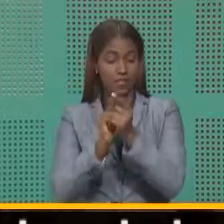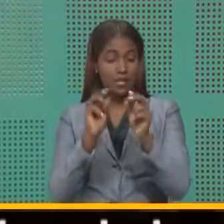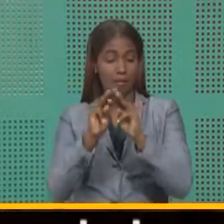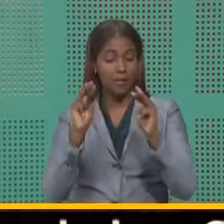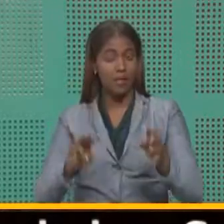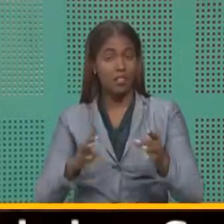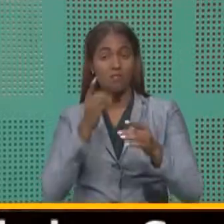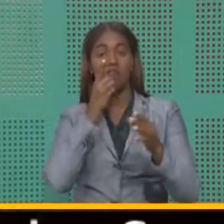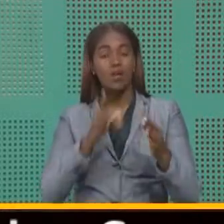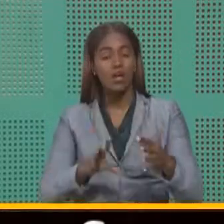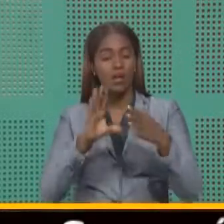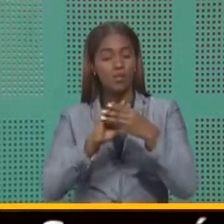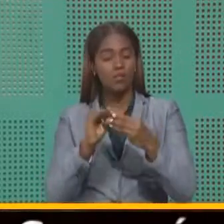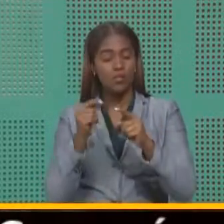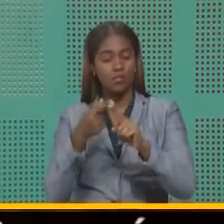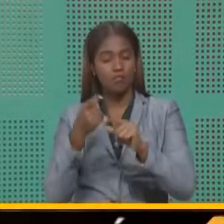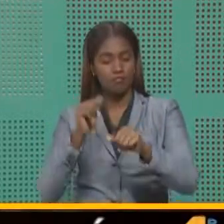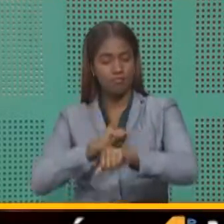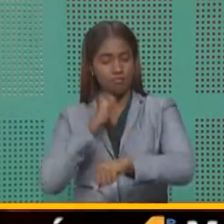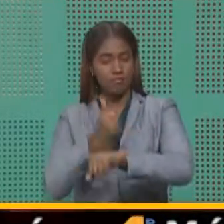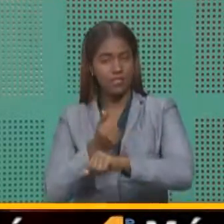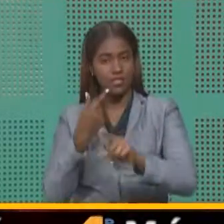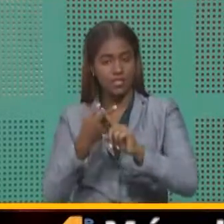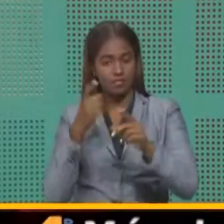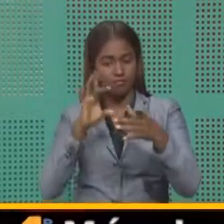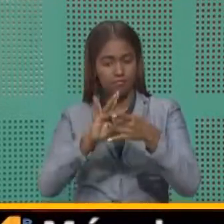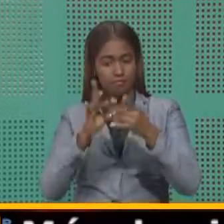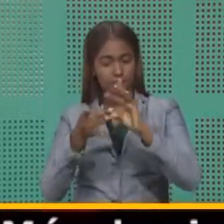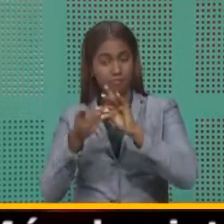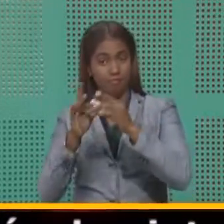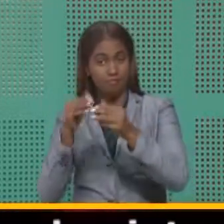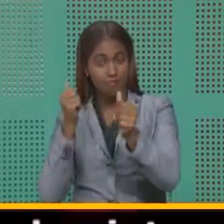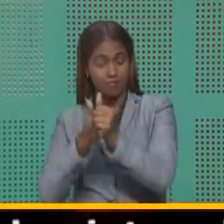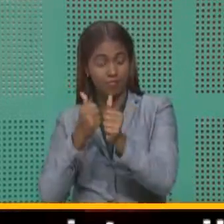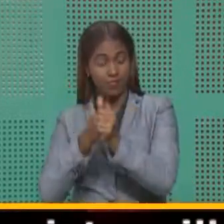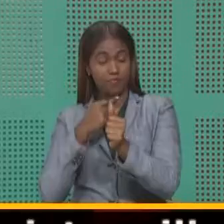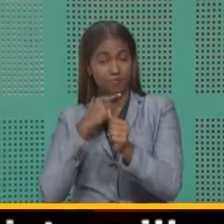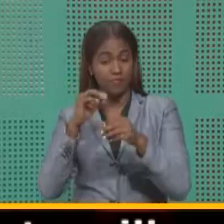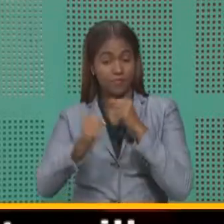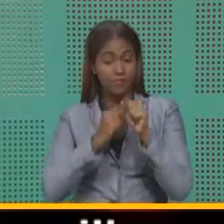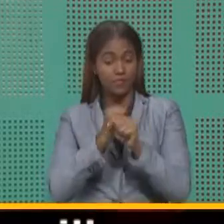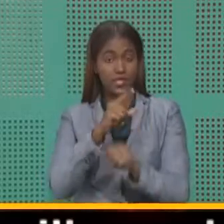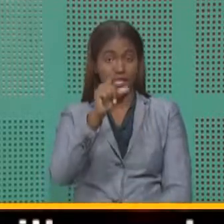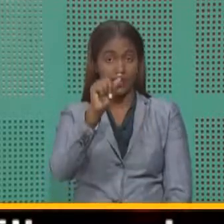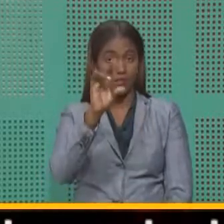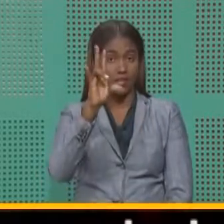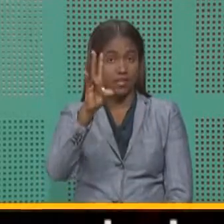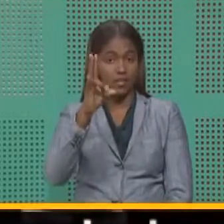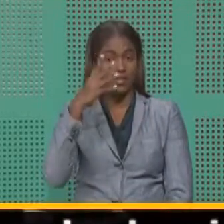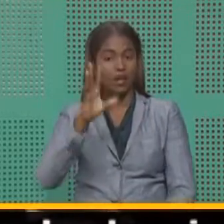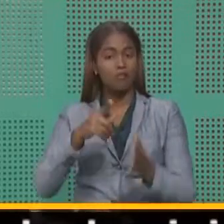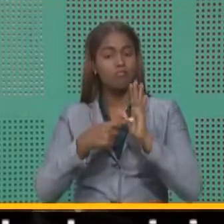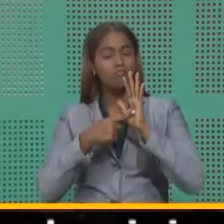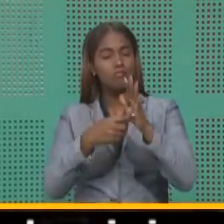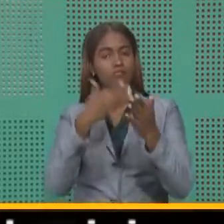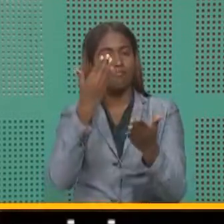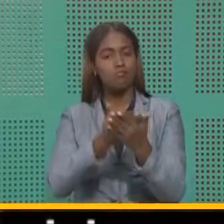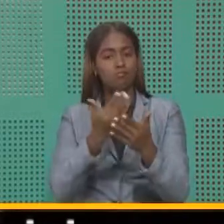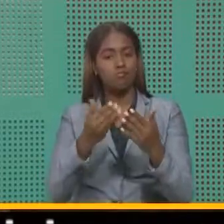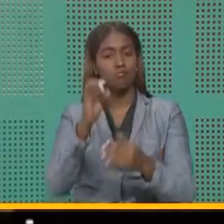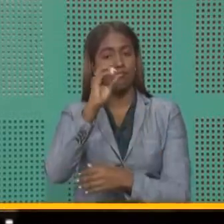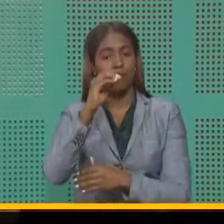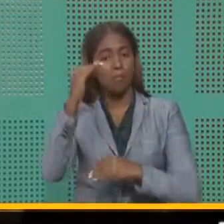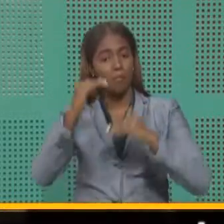destacó que desde el establecimiento de las relaciones diplomáticas y en 2007 se han reflejado un balance